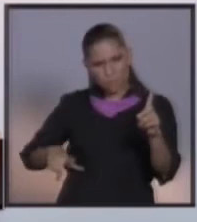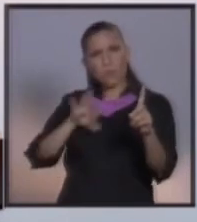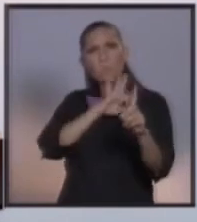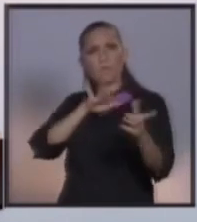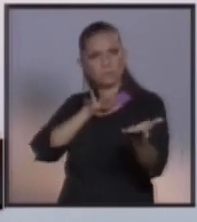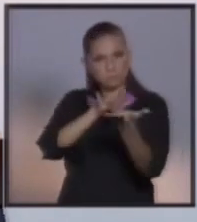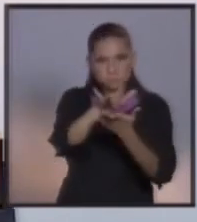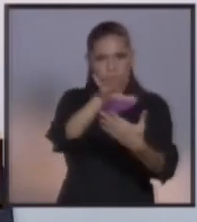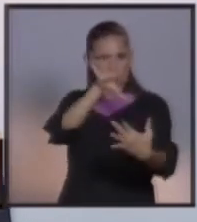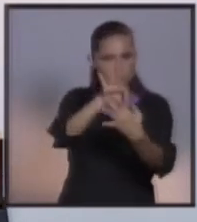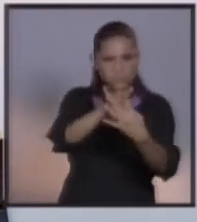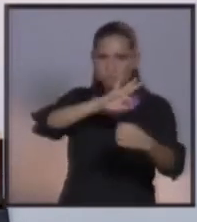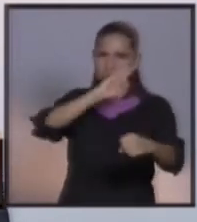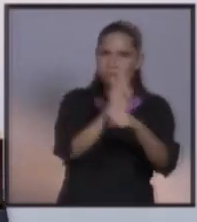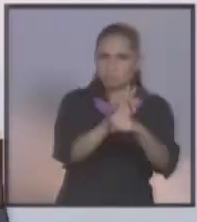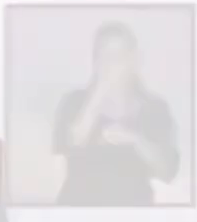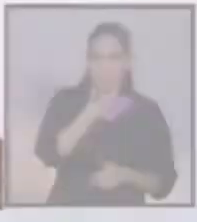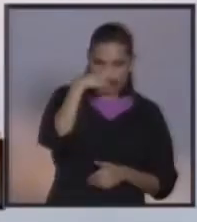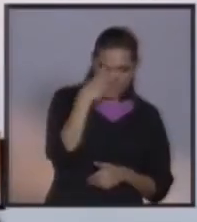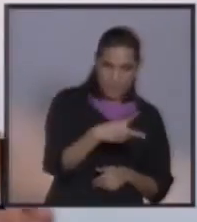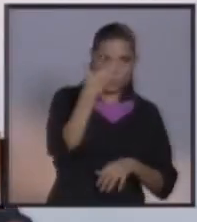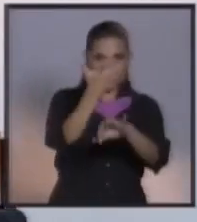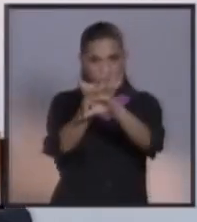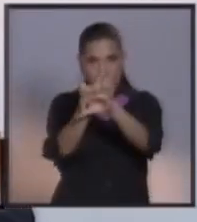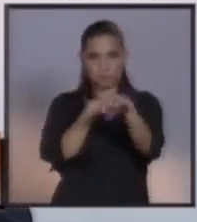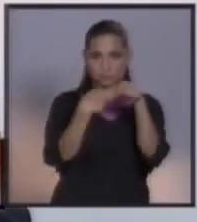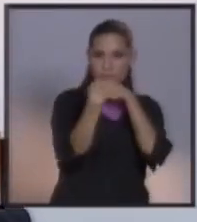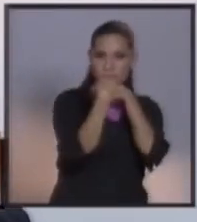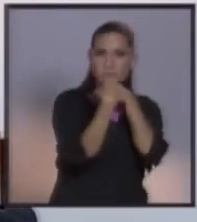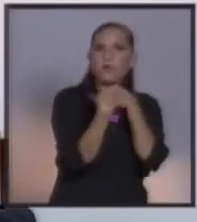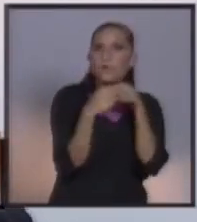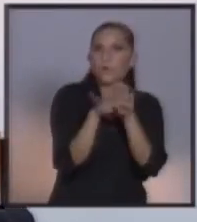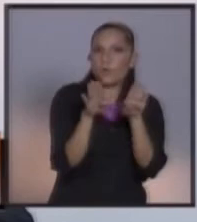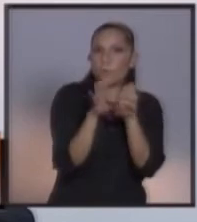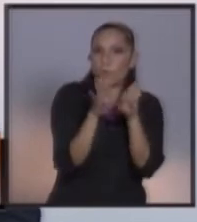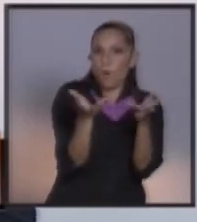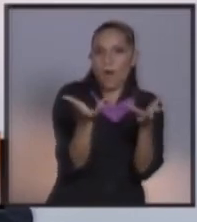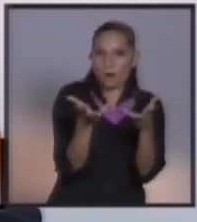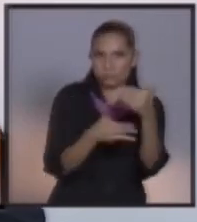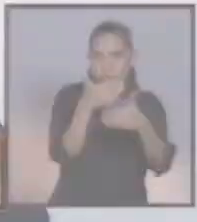alianza y en respaldo a sus necesidades. Pero tampoco podemos dejar todos los